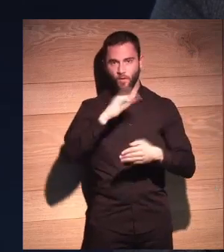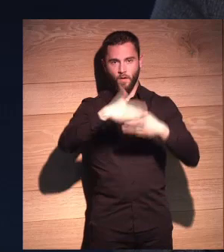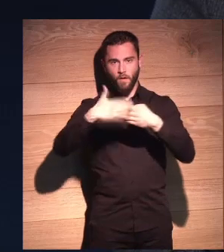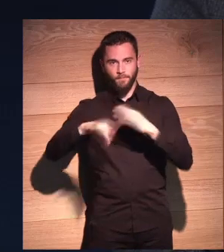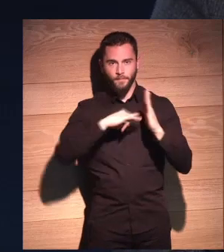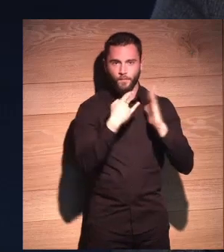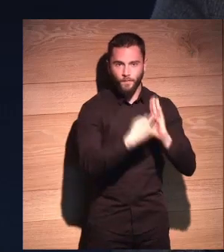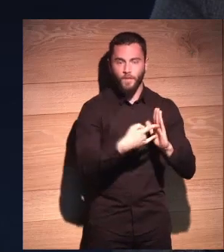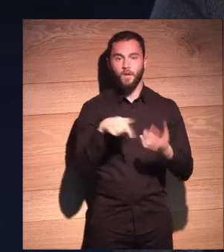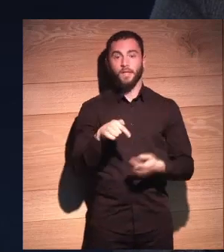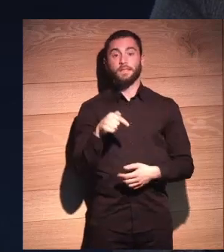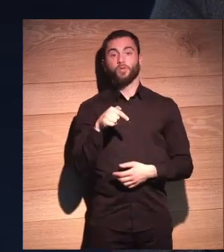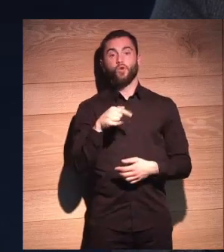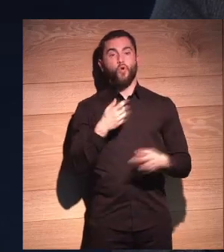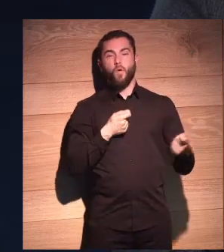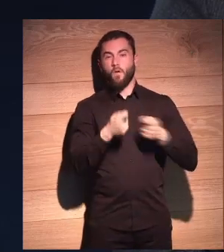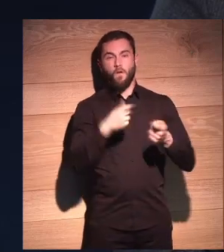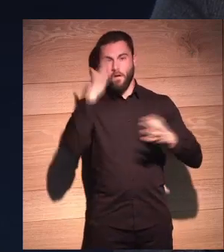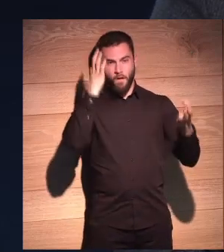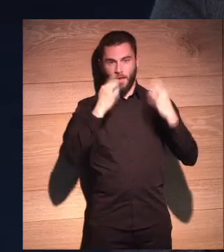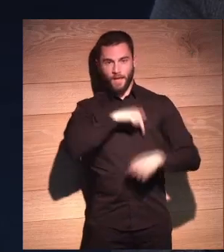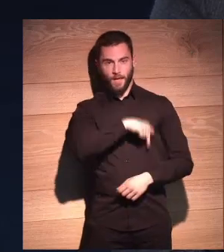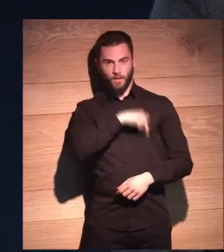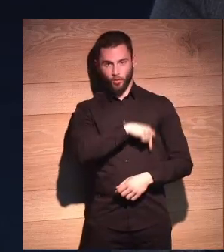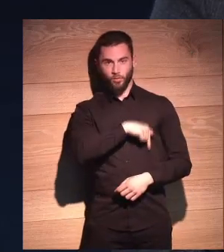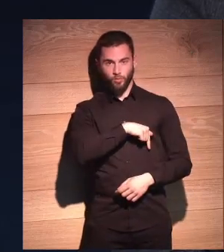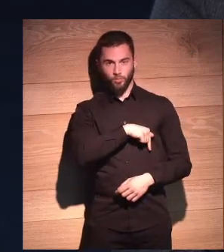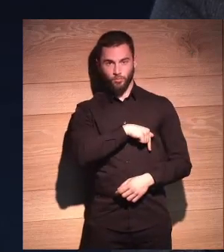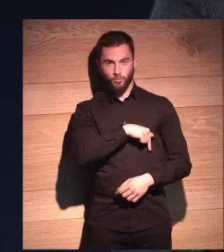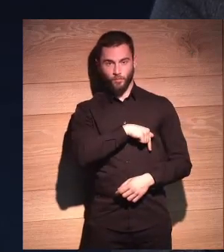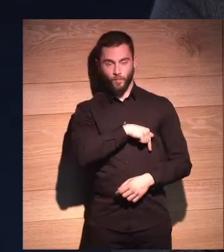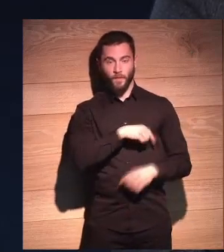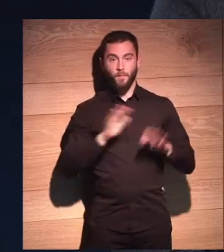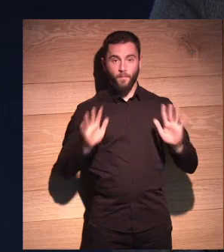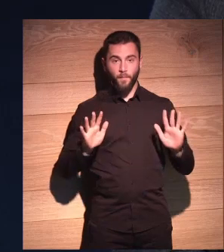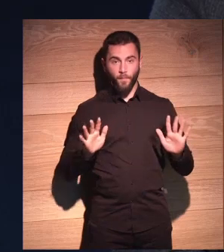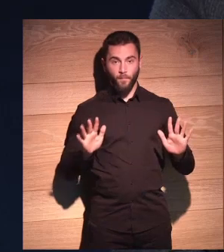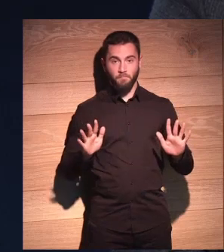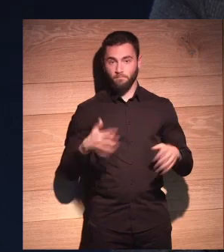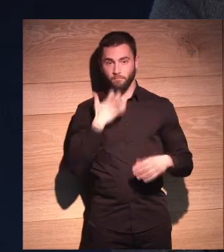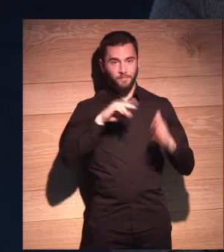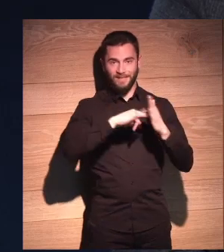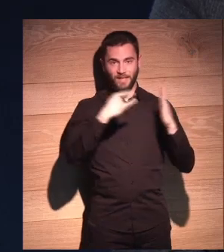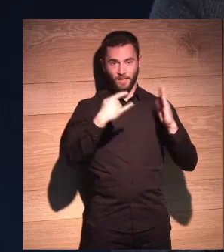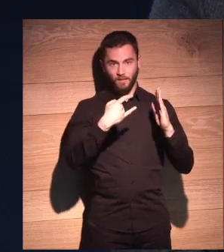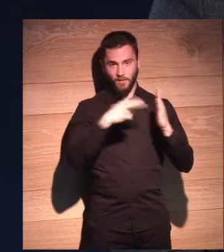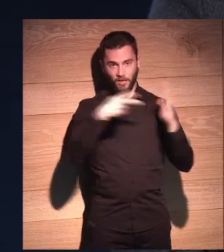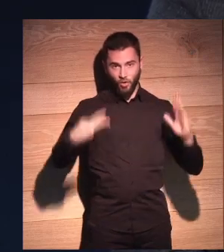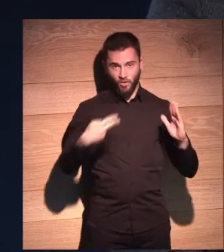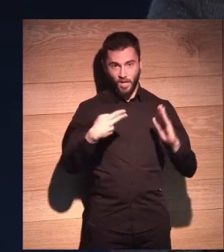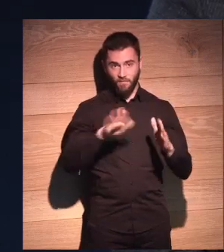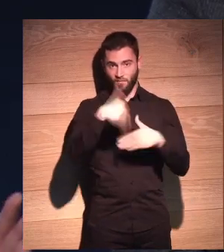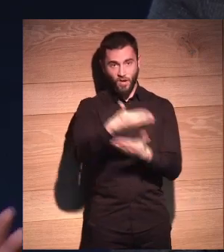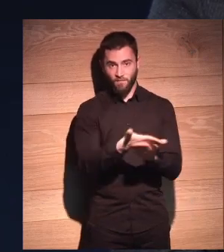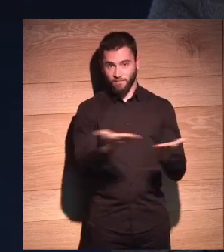limitaciones. Tenemos unos grandes controles éticos siempre, pero una vez que la tecnología está ahí fuera, pues